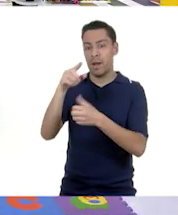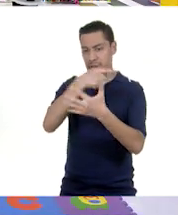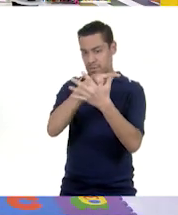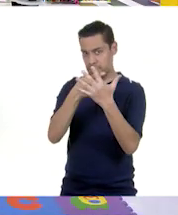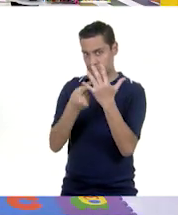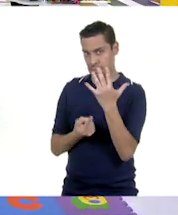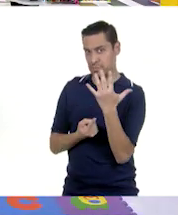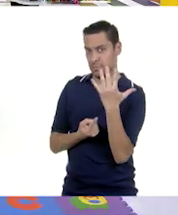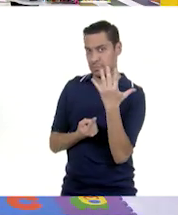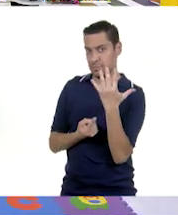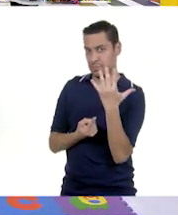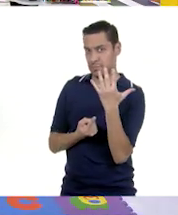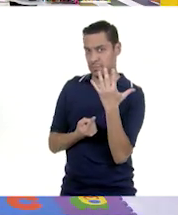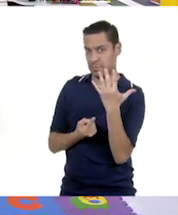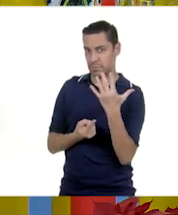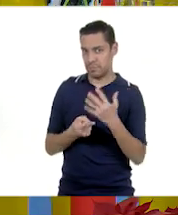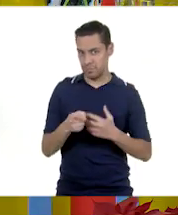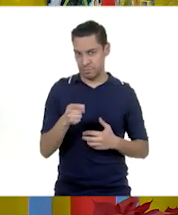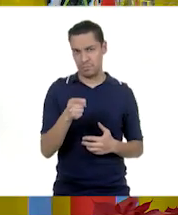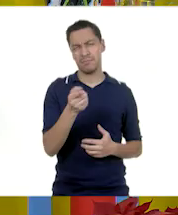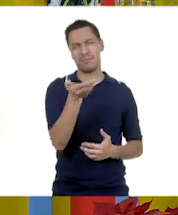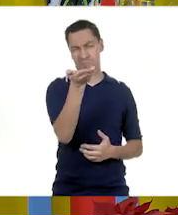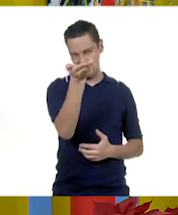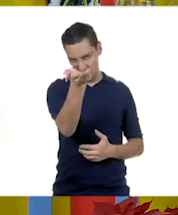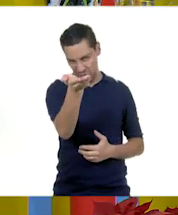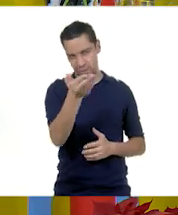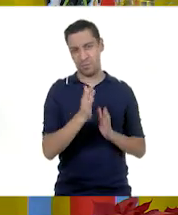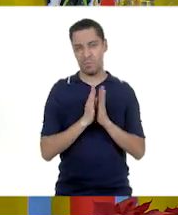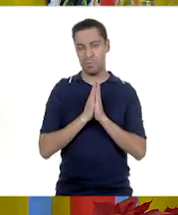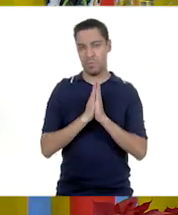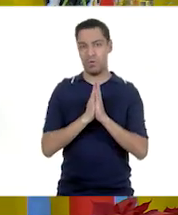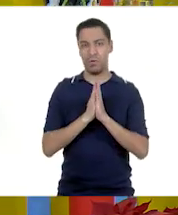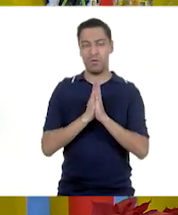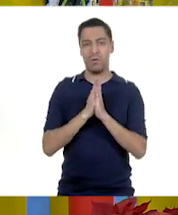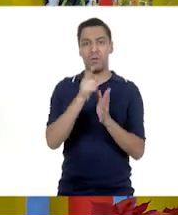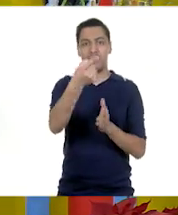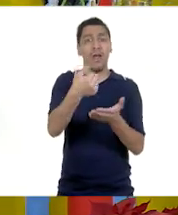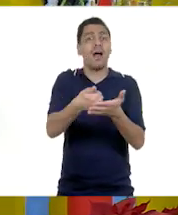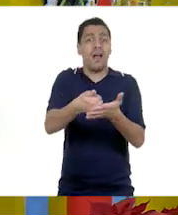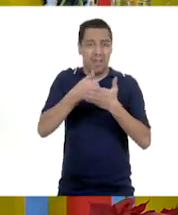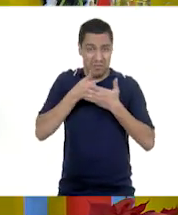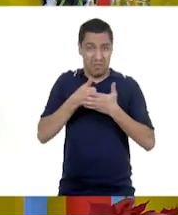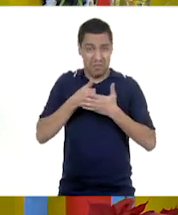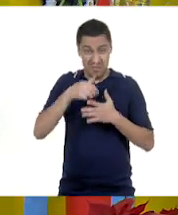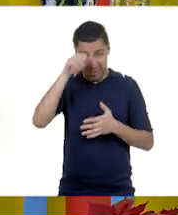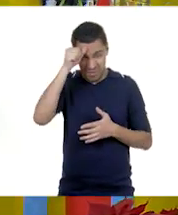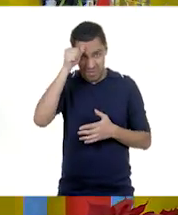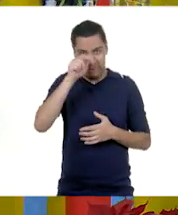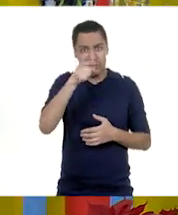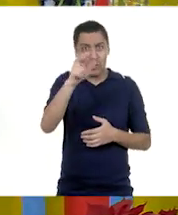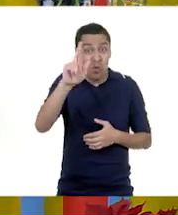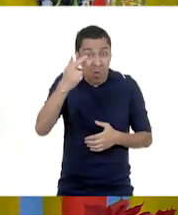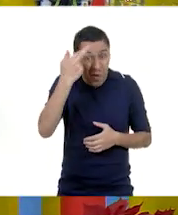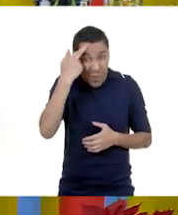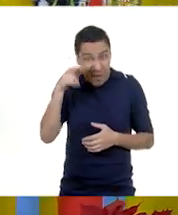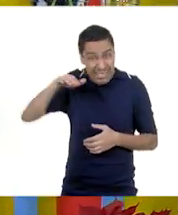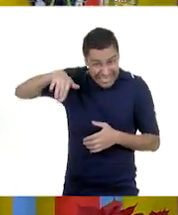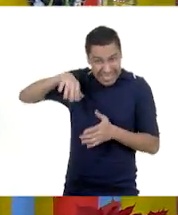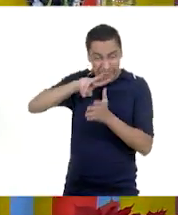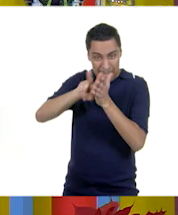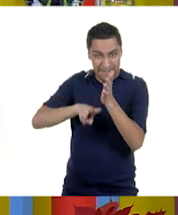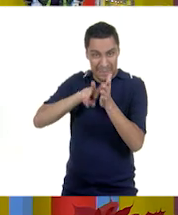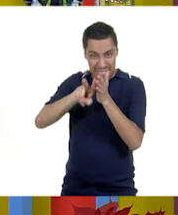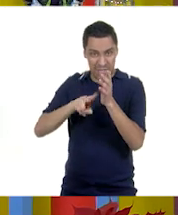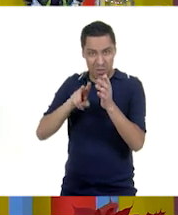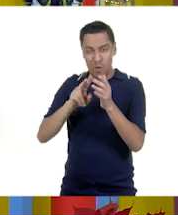Creo que sí. Pero ¿sabes qué? Le voy a pedir a las niñas y a los niños que también, por favor, me puedan ayudar. Si recuerdan alguno o nada más,